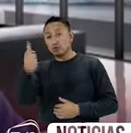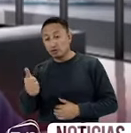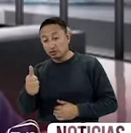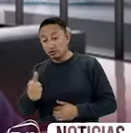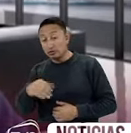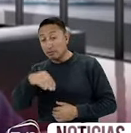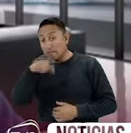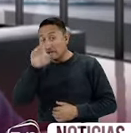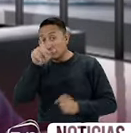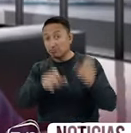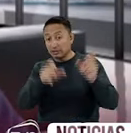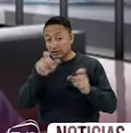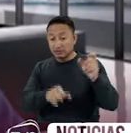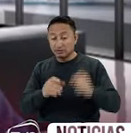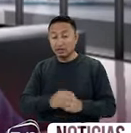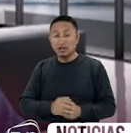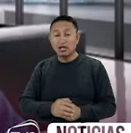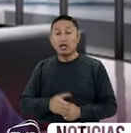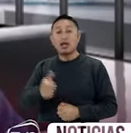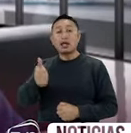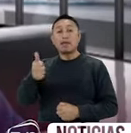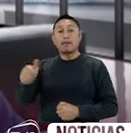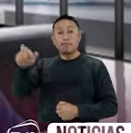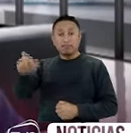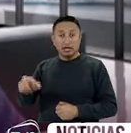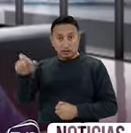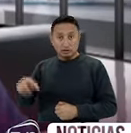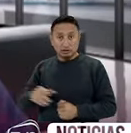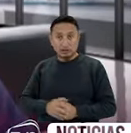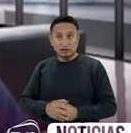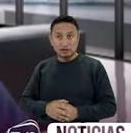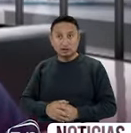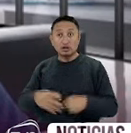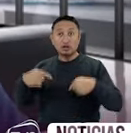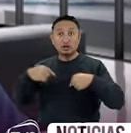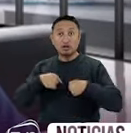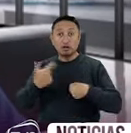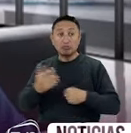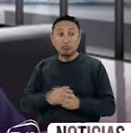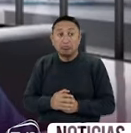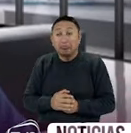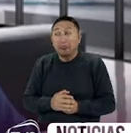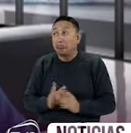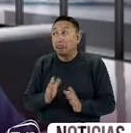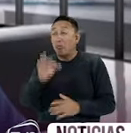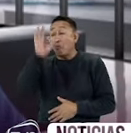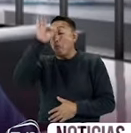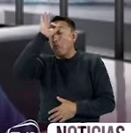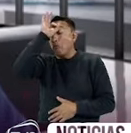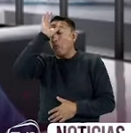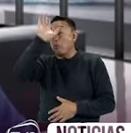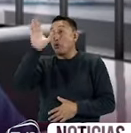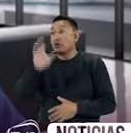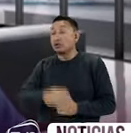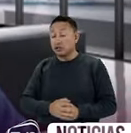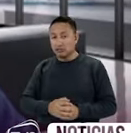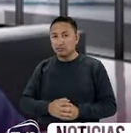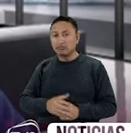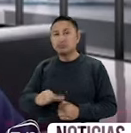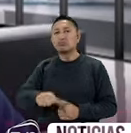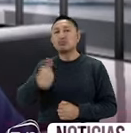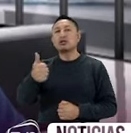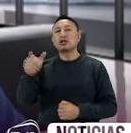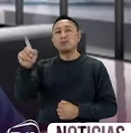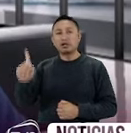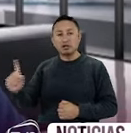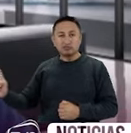donde los mismos coyoteros se hacen los que no conocen de la situación y permiten que un tercero